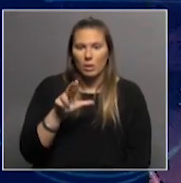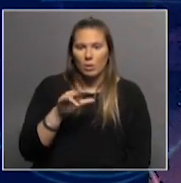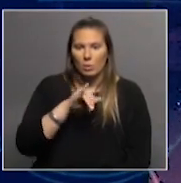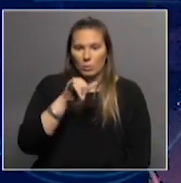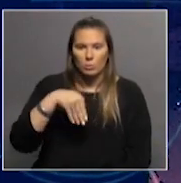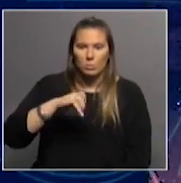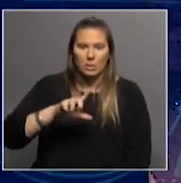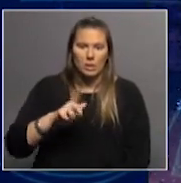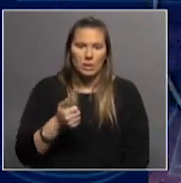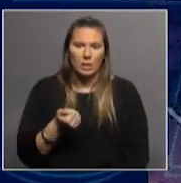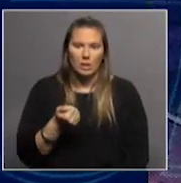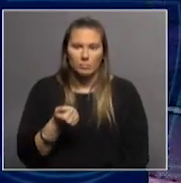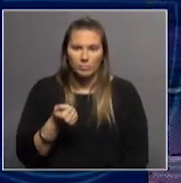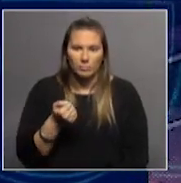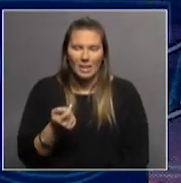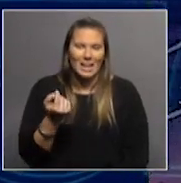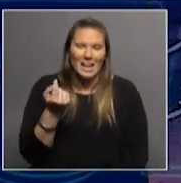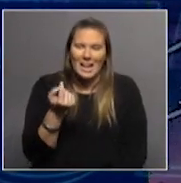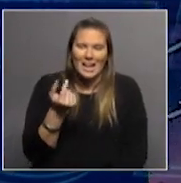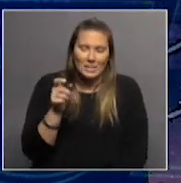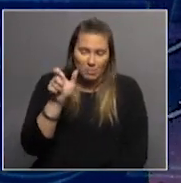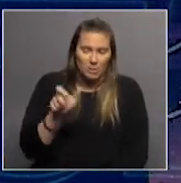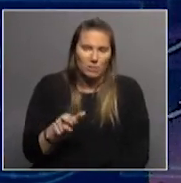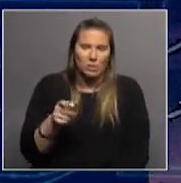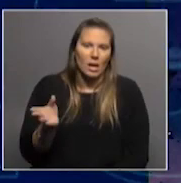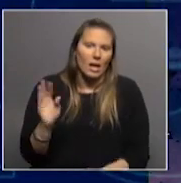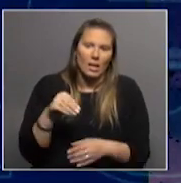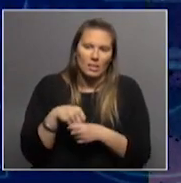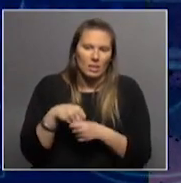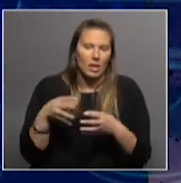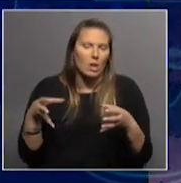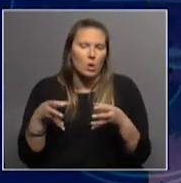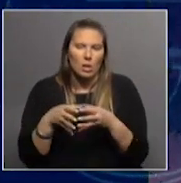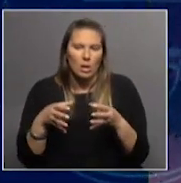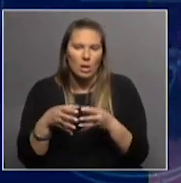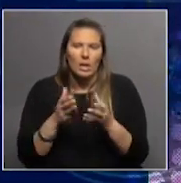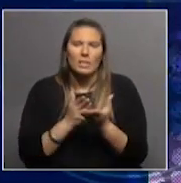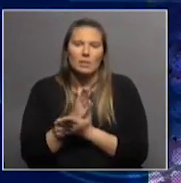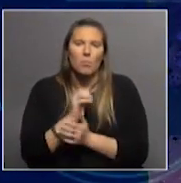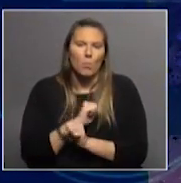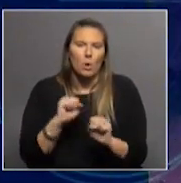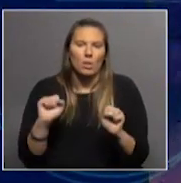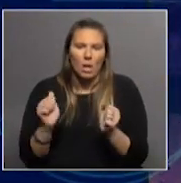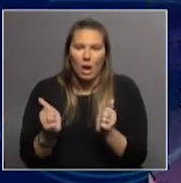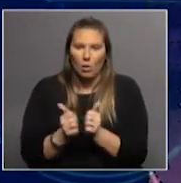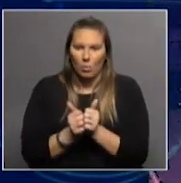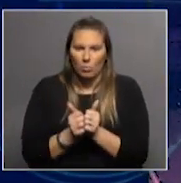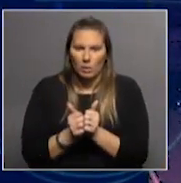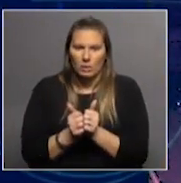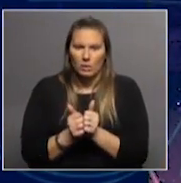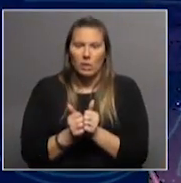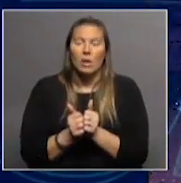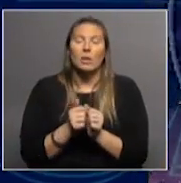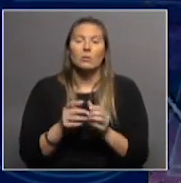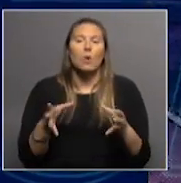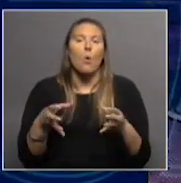en el digerido que es casi como otra integrante de la banda porque siempre que puede nos acompaña así que va a ser